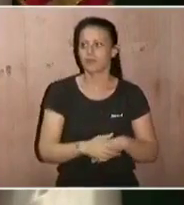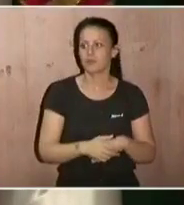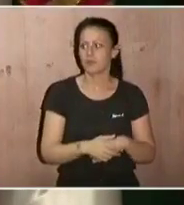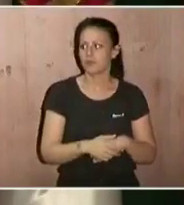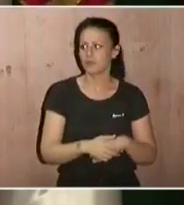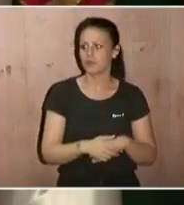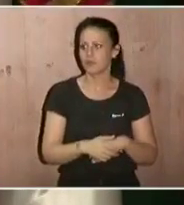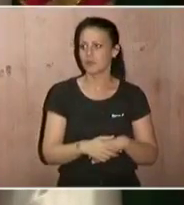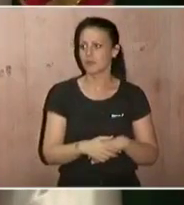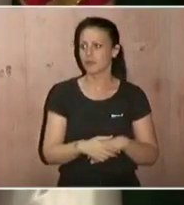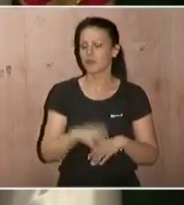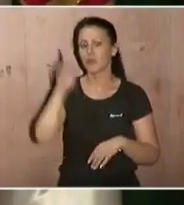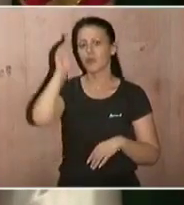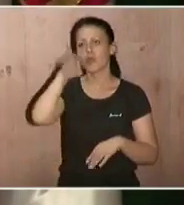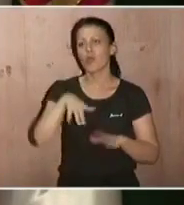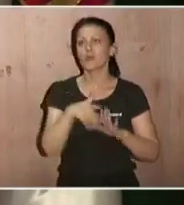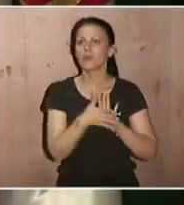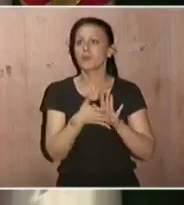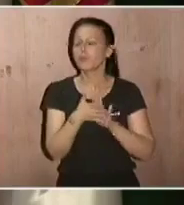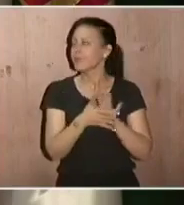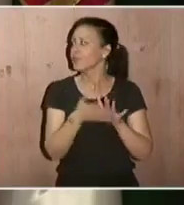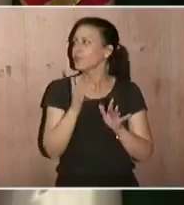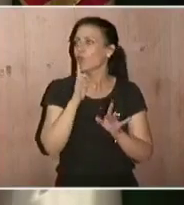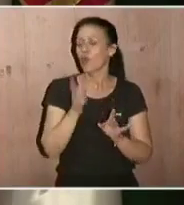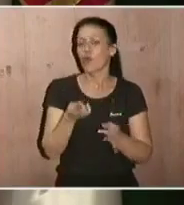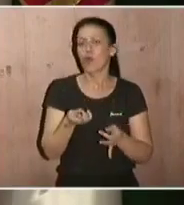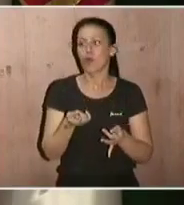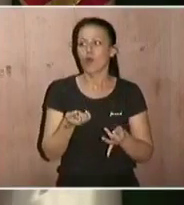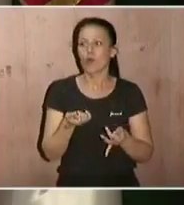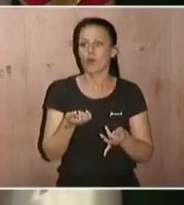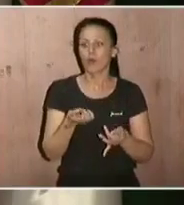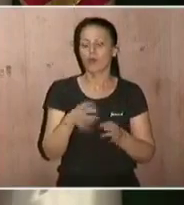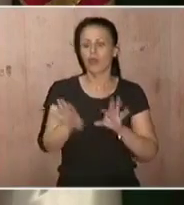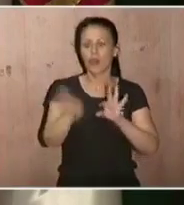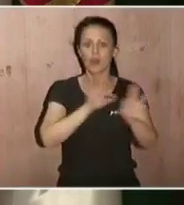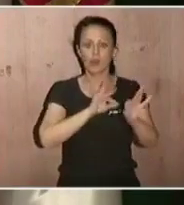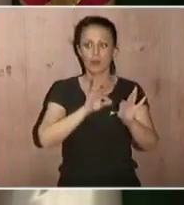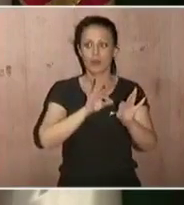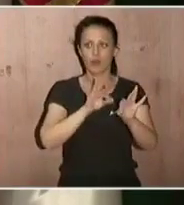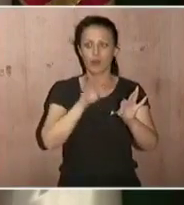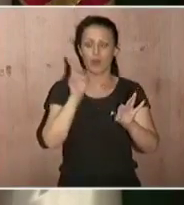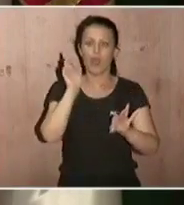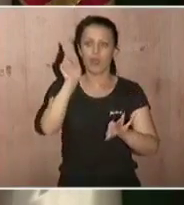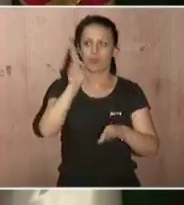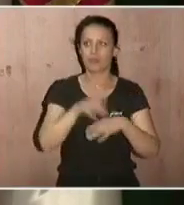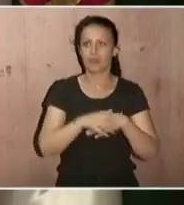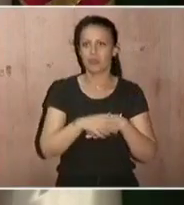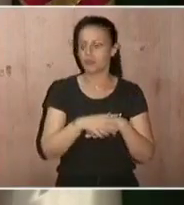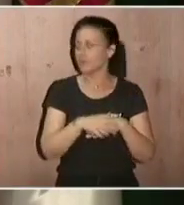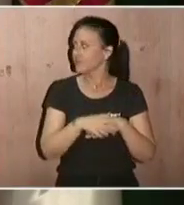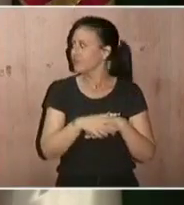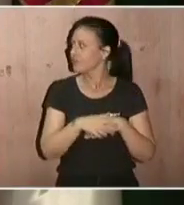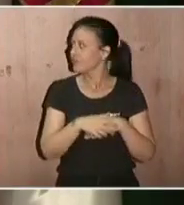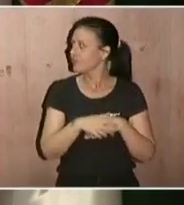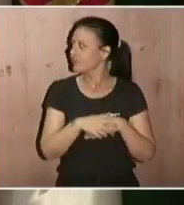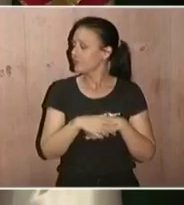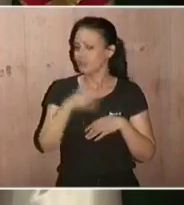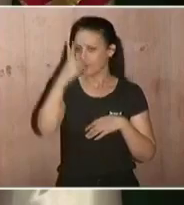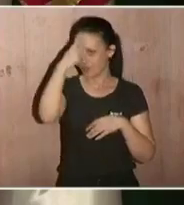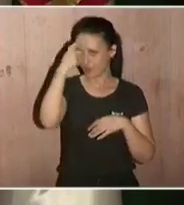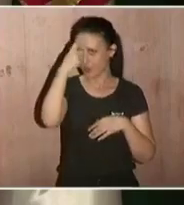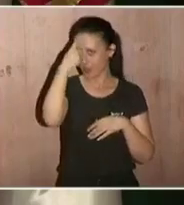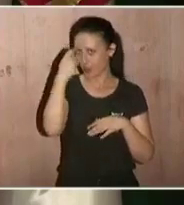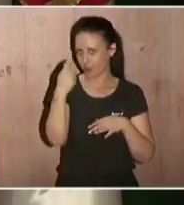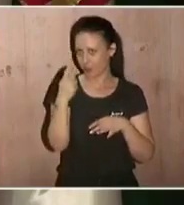Como he tomado un formato, yo creo que inusual, de elección magistral, creo que esto exige una